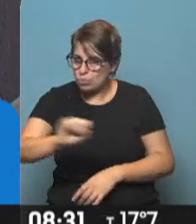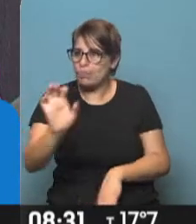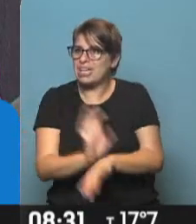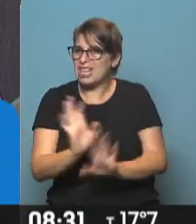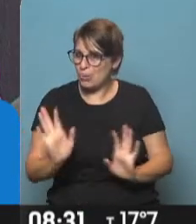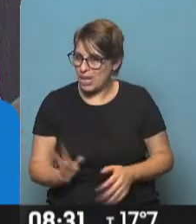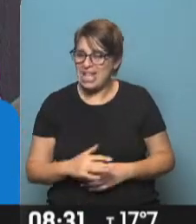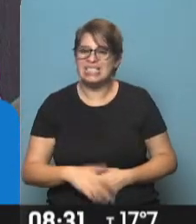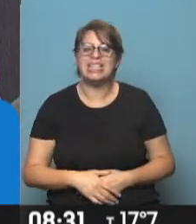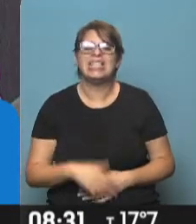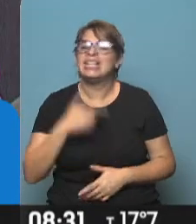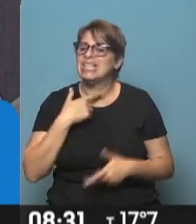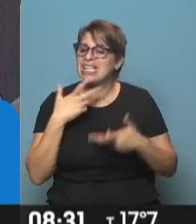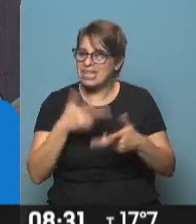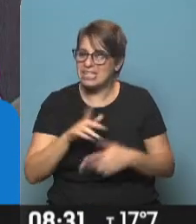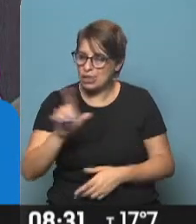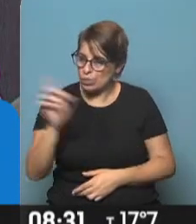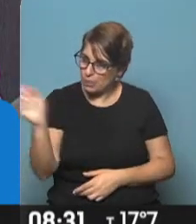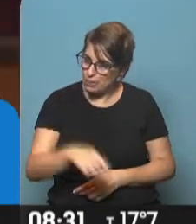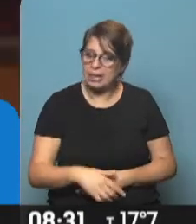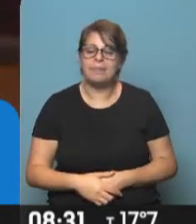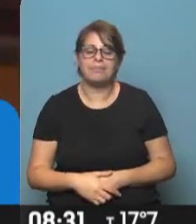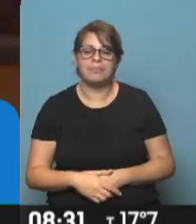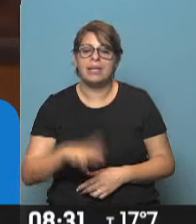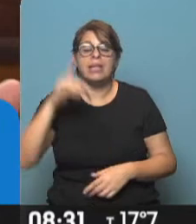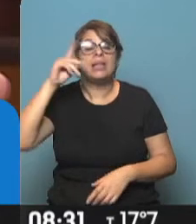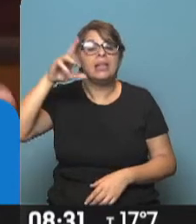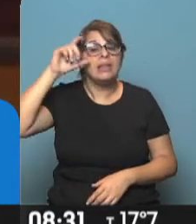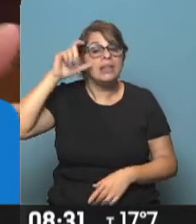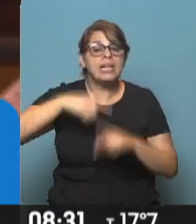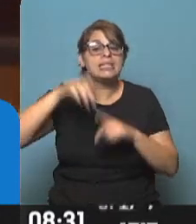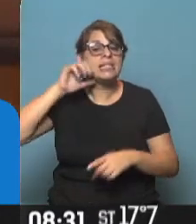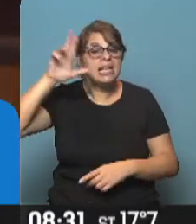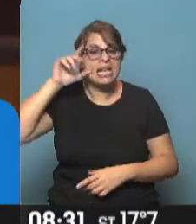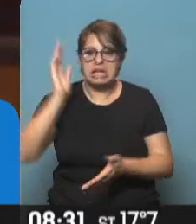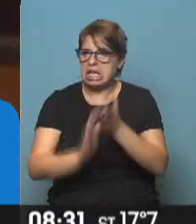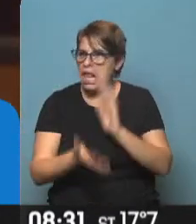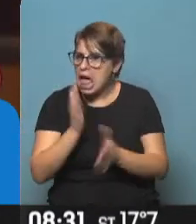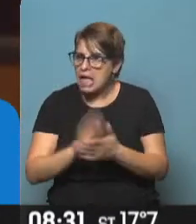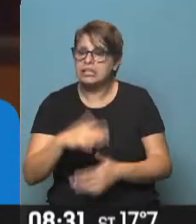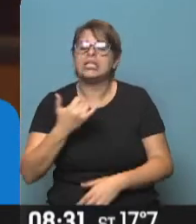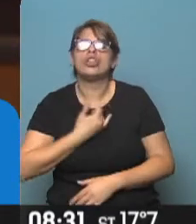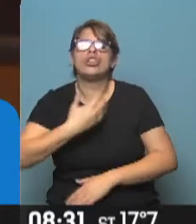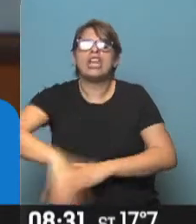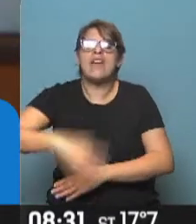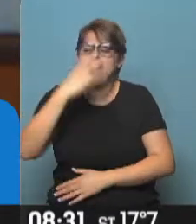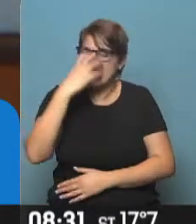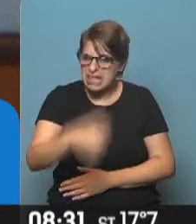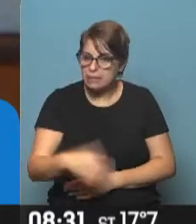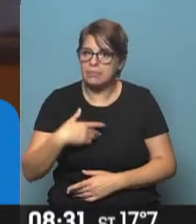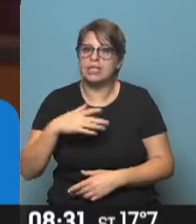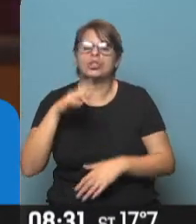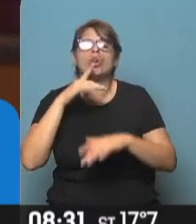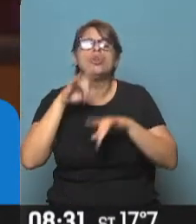por eso no quería dejar de subrayarlo no drexler bueno además está gratuito sobre avenida sarmiento va a ser un